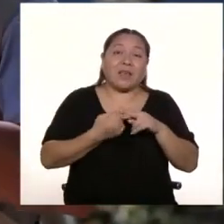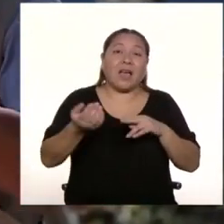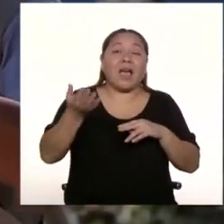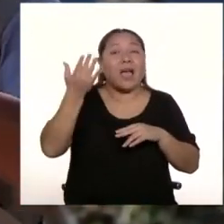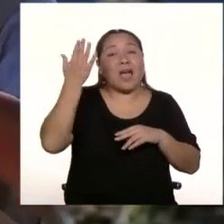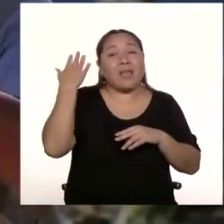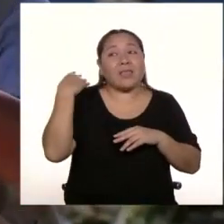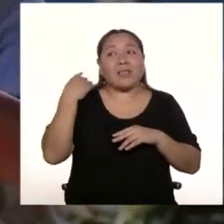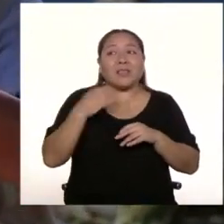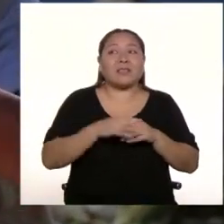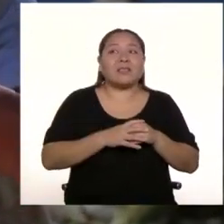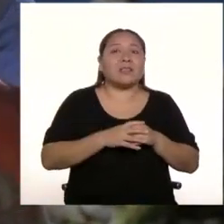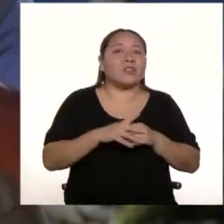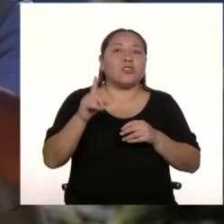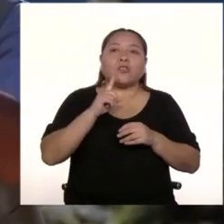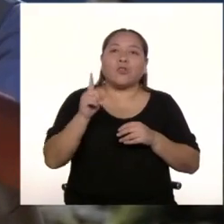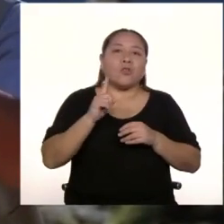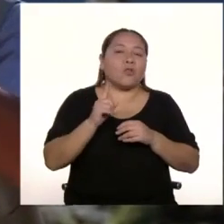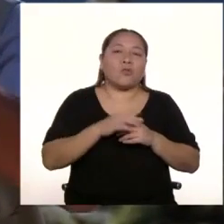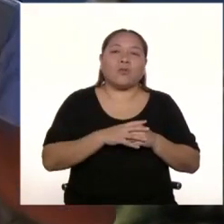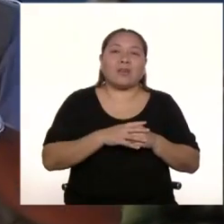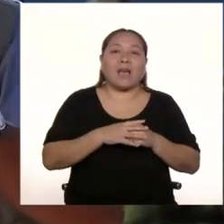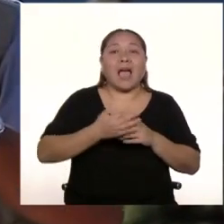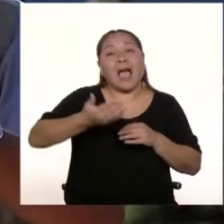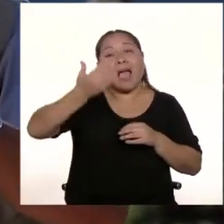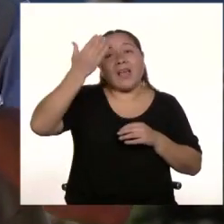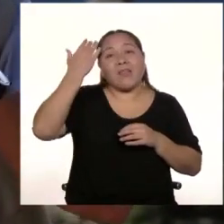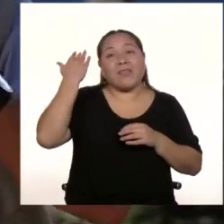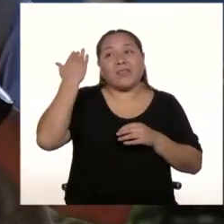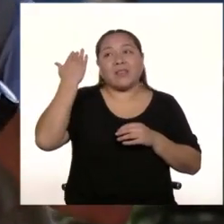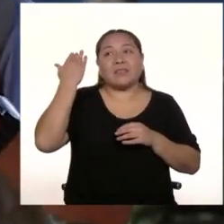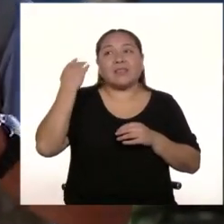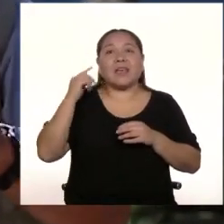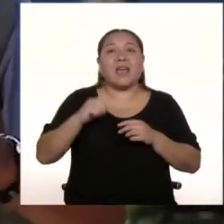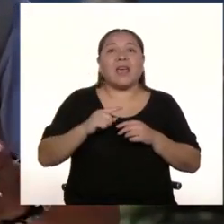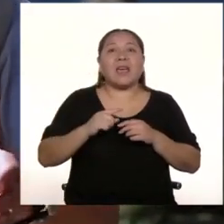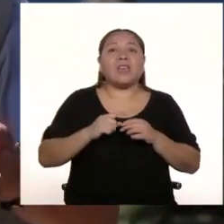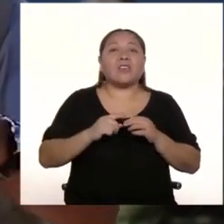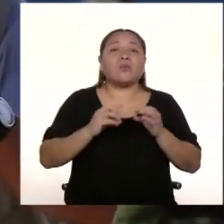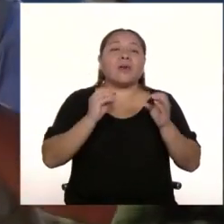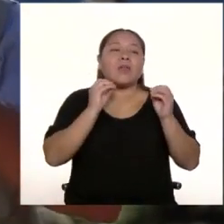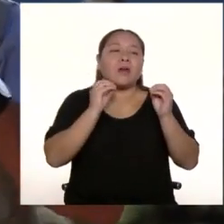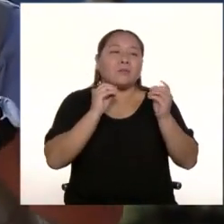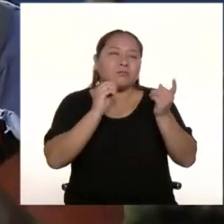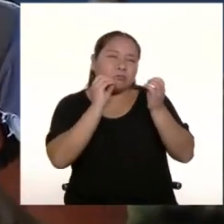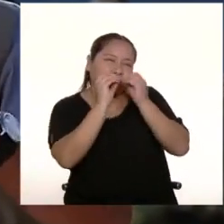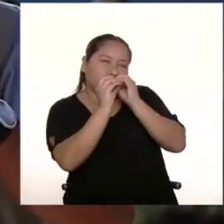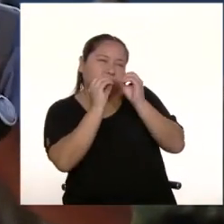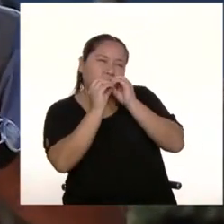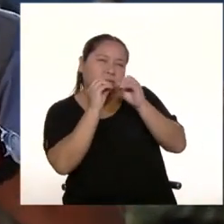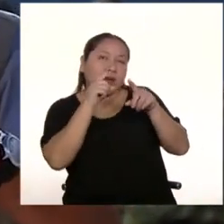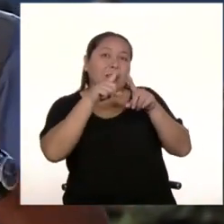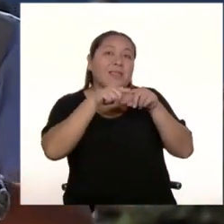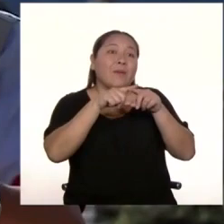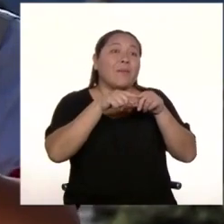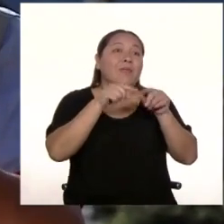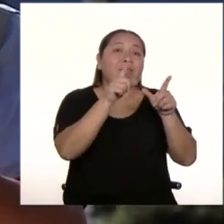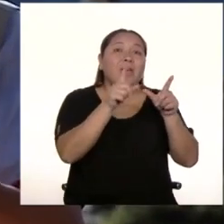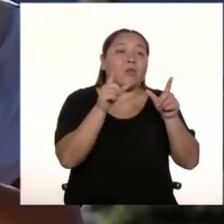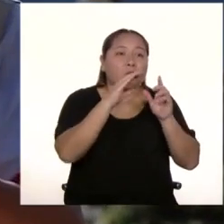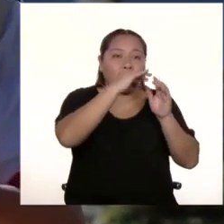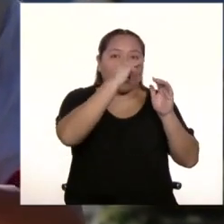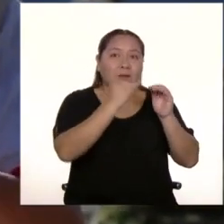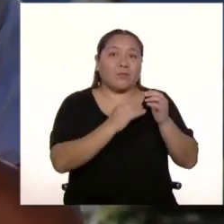inca, el razonamiento es totalmente opuesto. Ellos se van a adecuar a la topografía, a su medio ambiente, porque